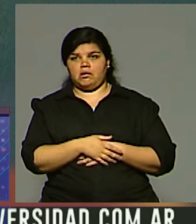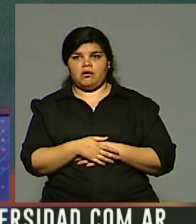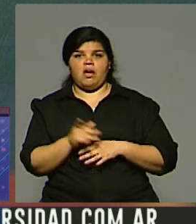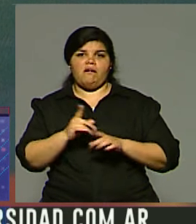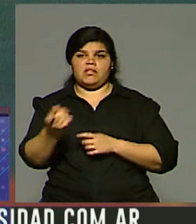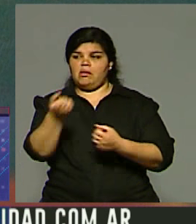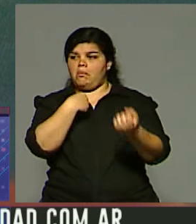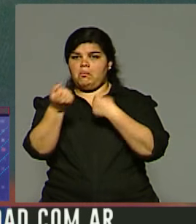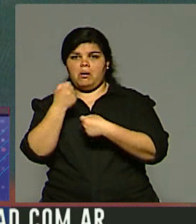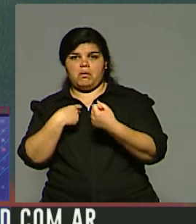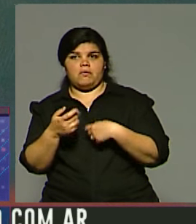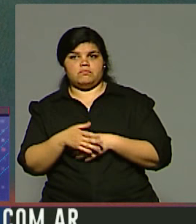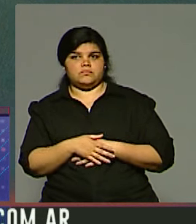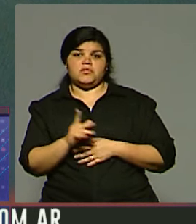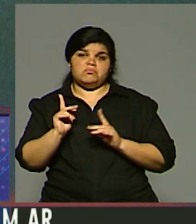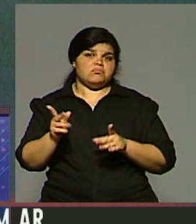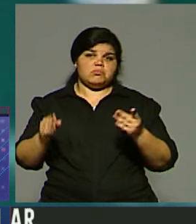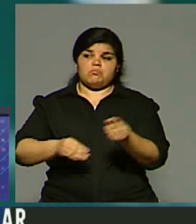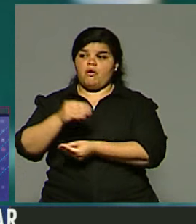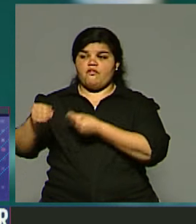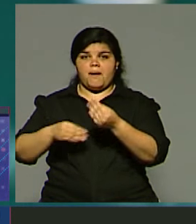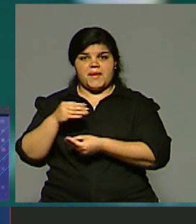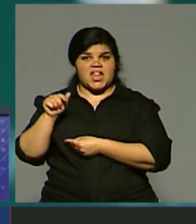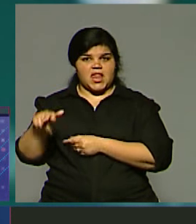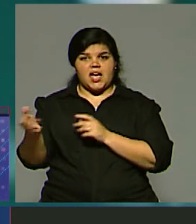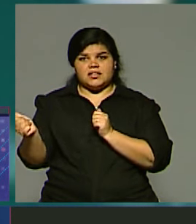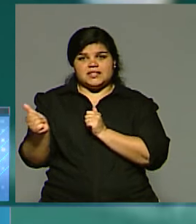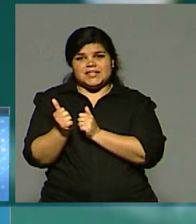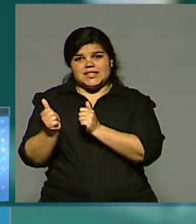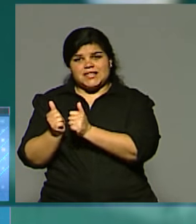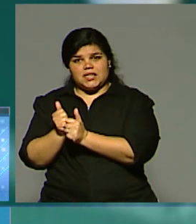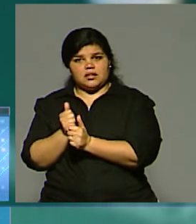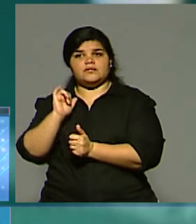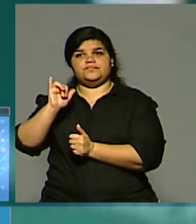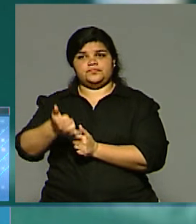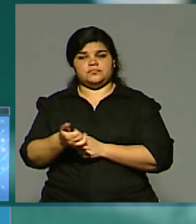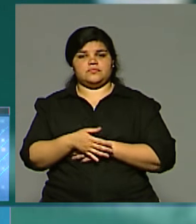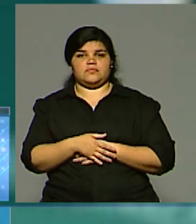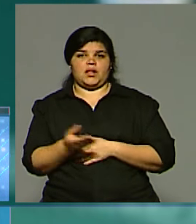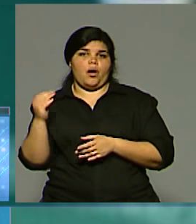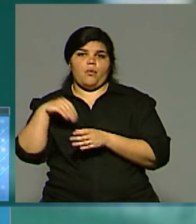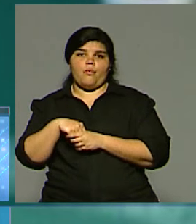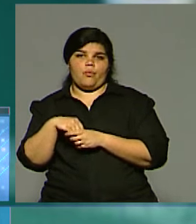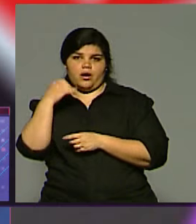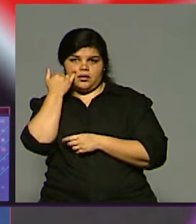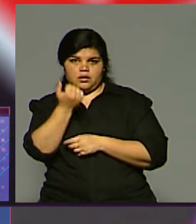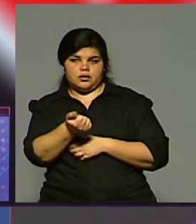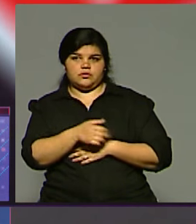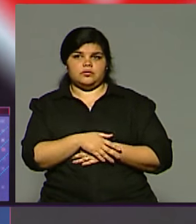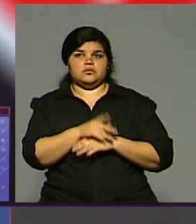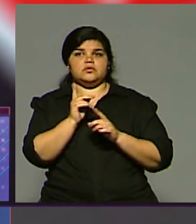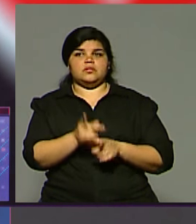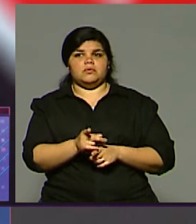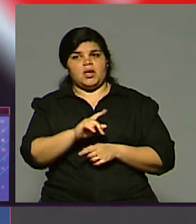presta atención. En cambio, con tu familia, digamos, cercana, tener el usuario ya cargado. Y además una cosa importante de Telegram, no es que estoy